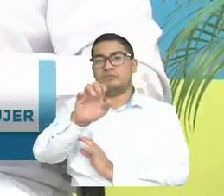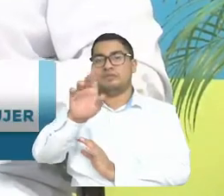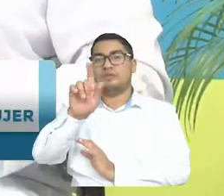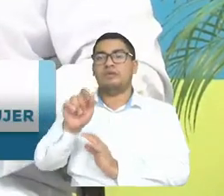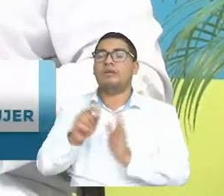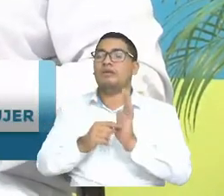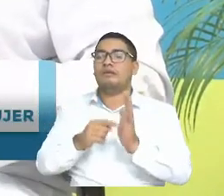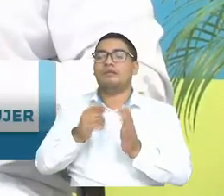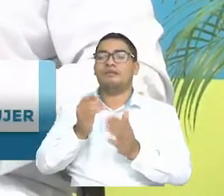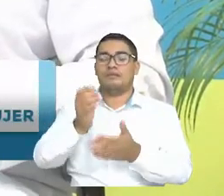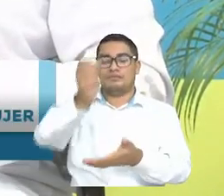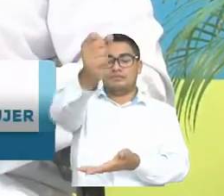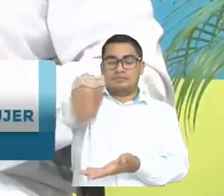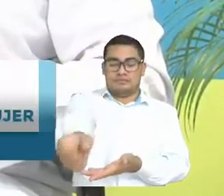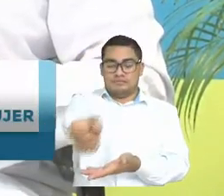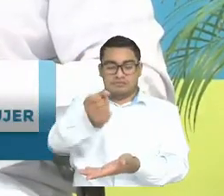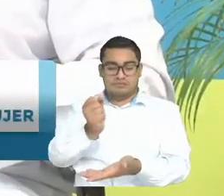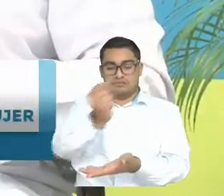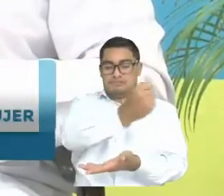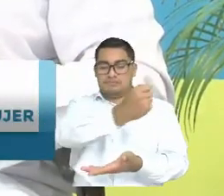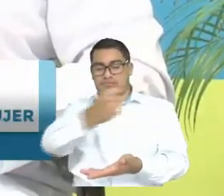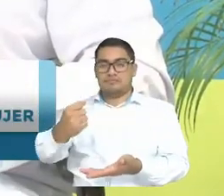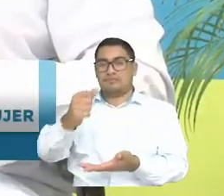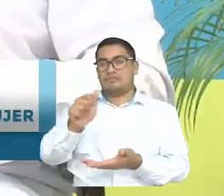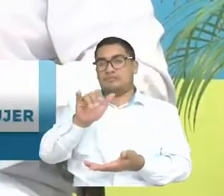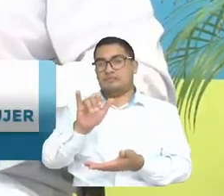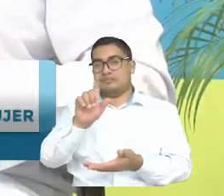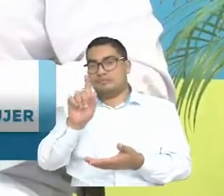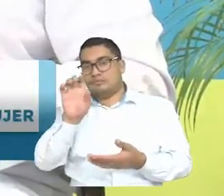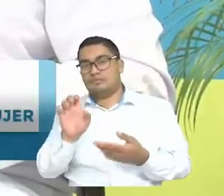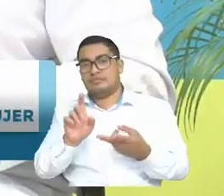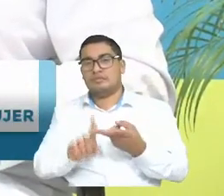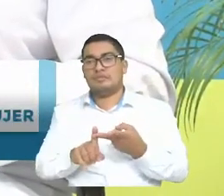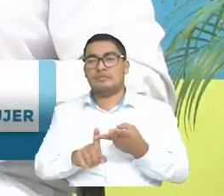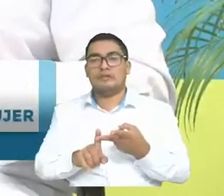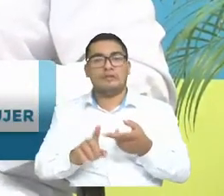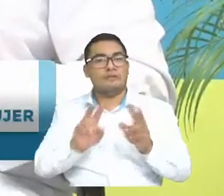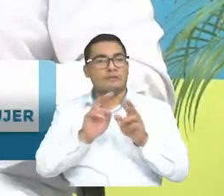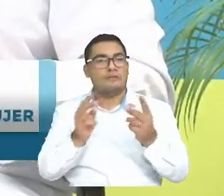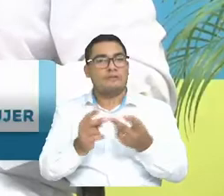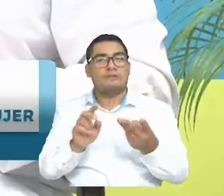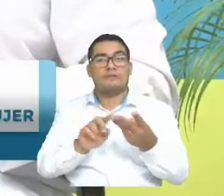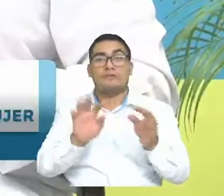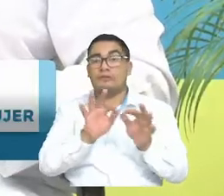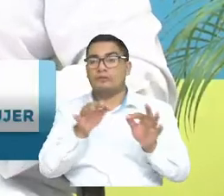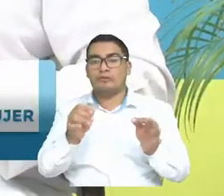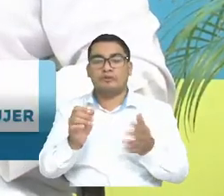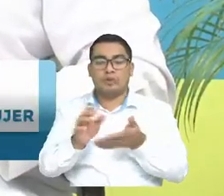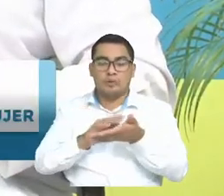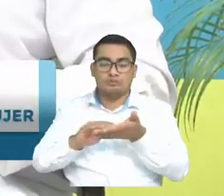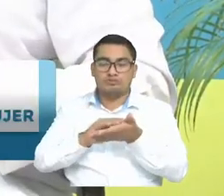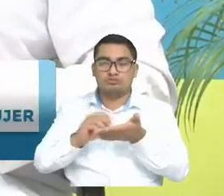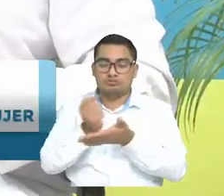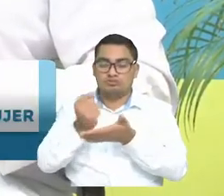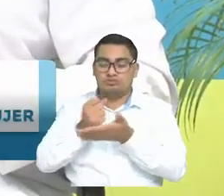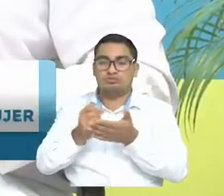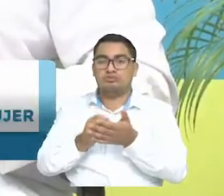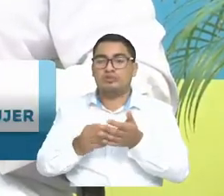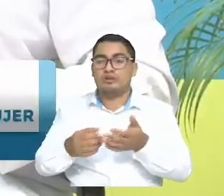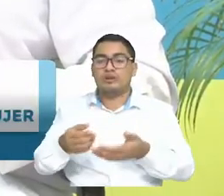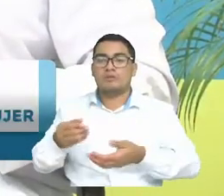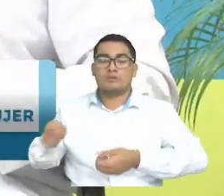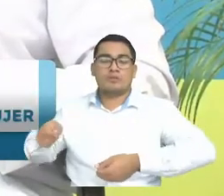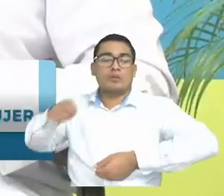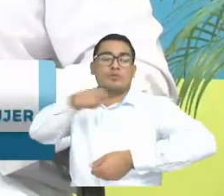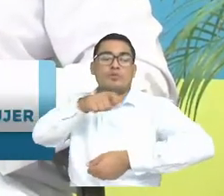cocidos y verduritas, frutas que el niño pueda consumir. Pero tener siempre el cuidado de si el niño